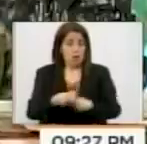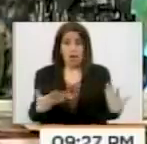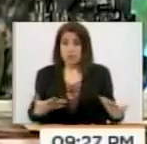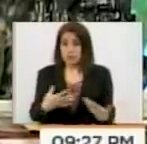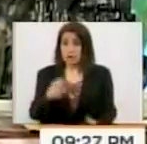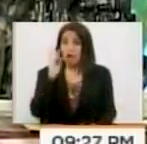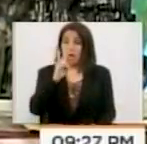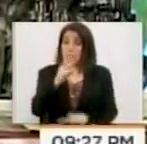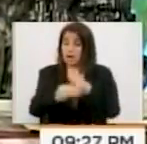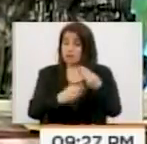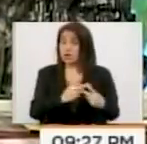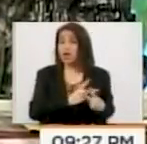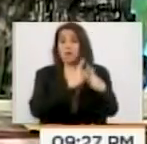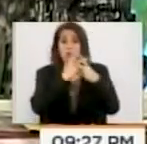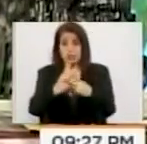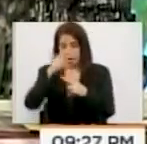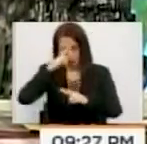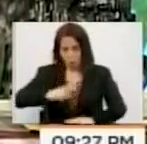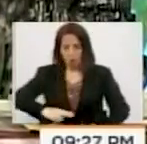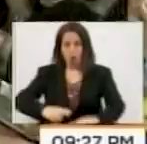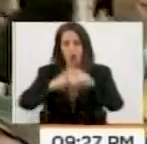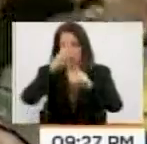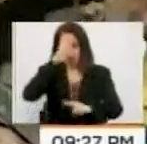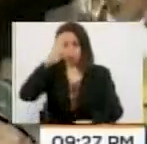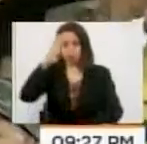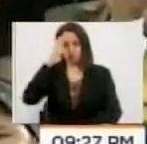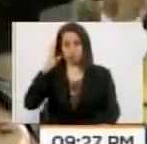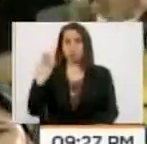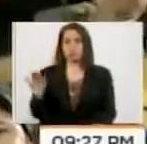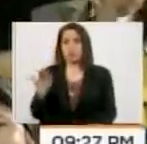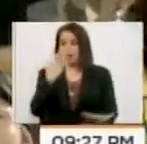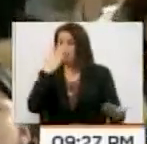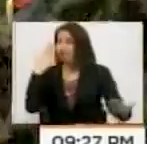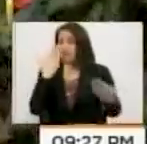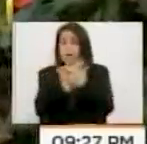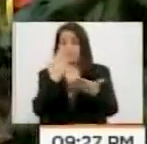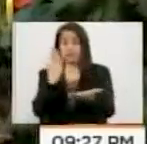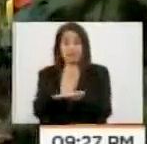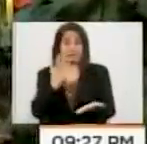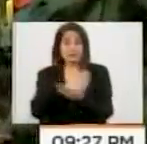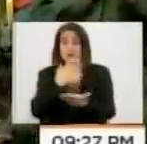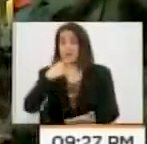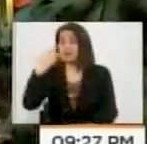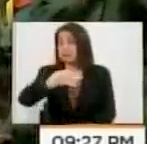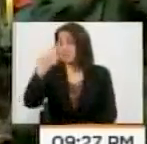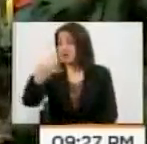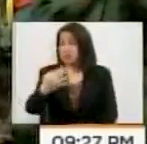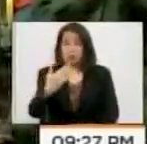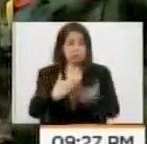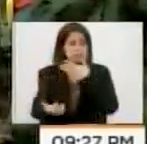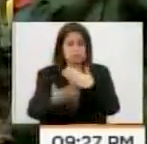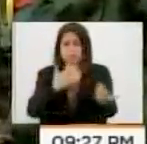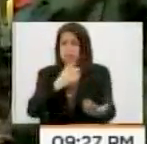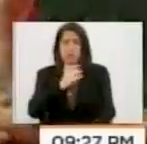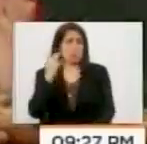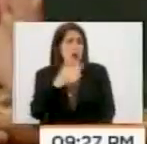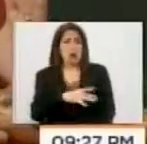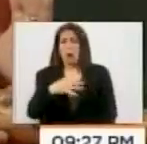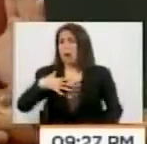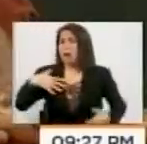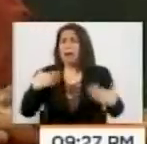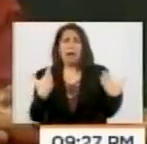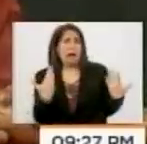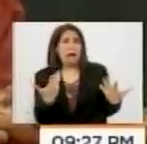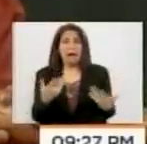camarada, la valentía de poner el pecho y de decir la verdad, Duélale a quien le duela, la verdad. Duélale a quien